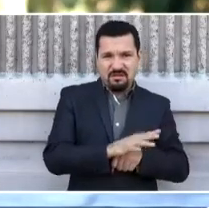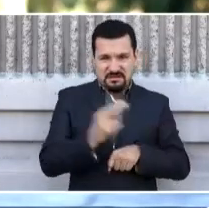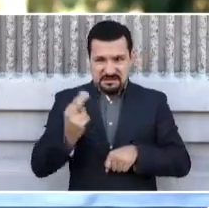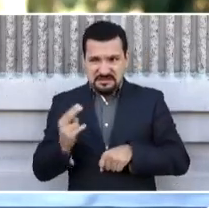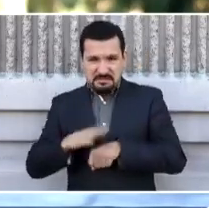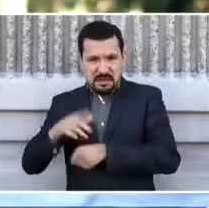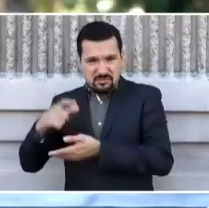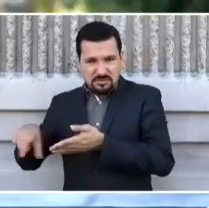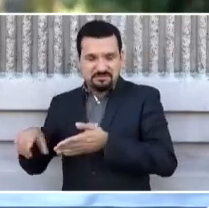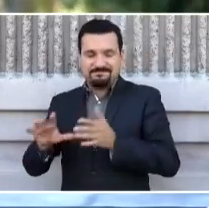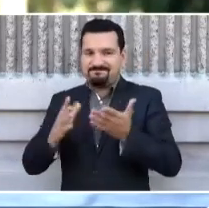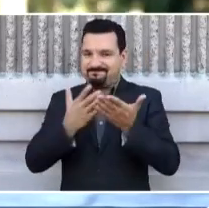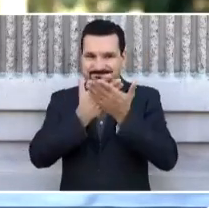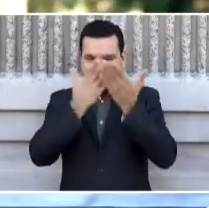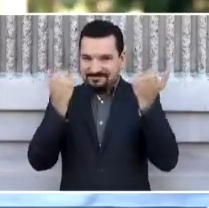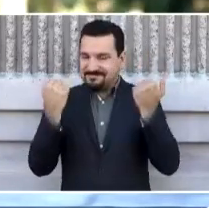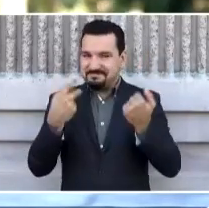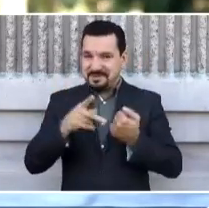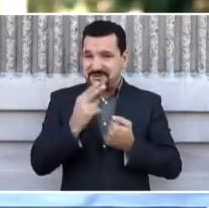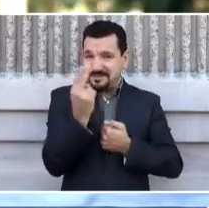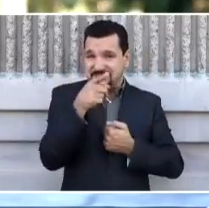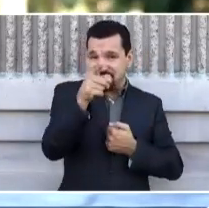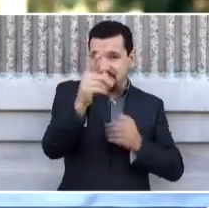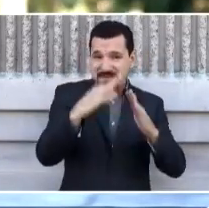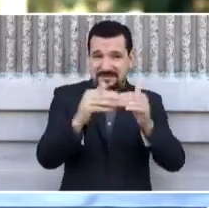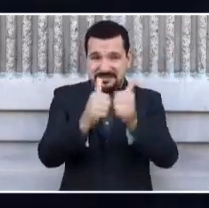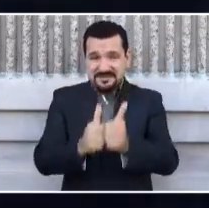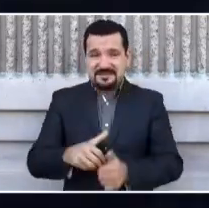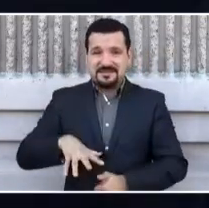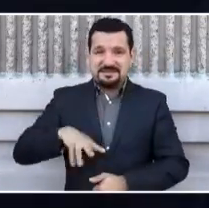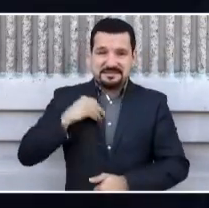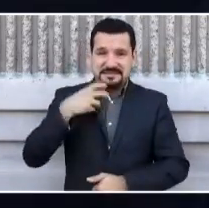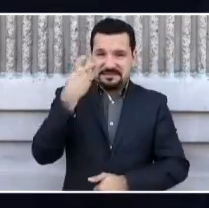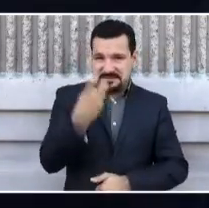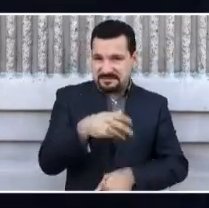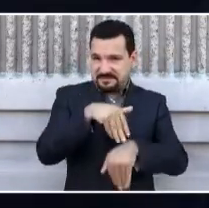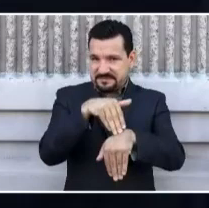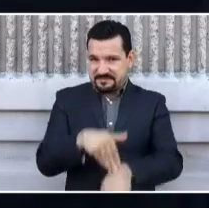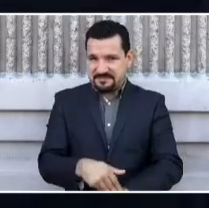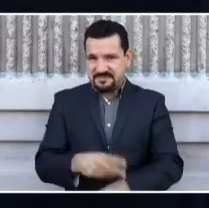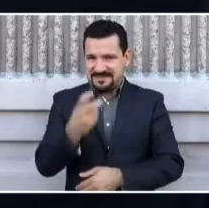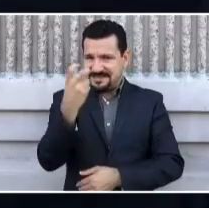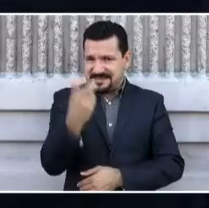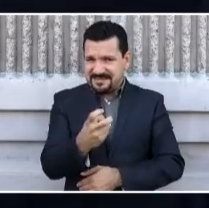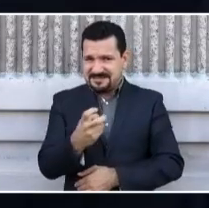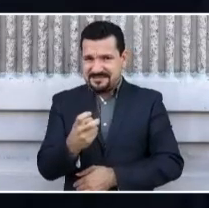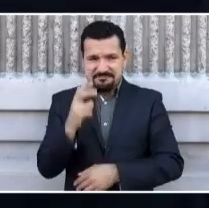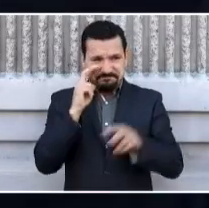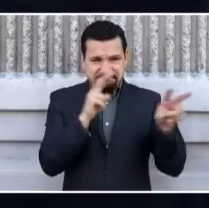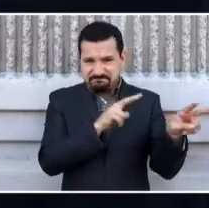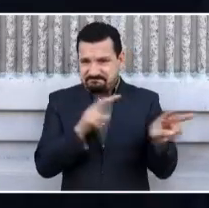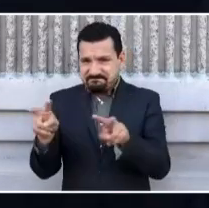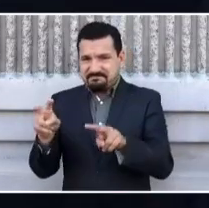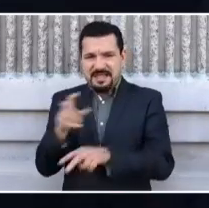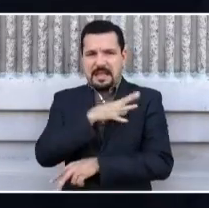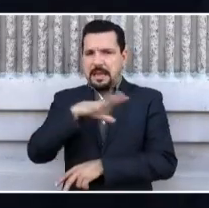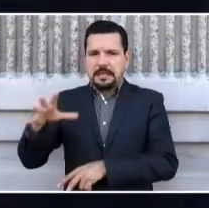nos tiene que hacer la población para quedarse en casa. Este es un panorama muy general de lo que